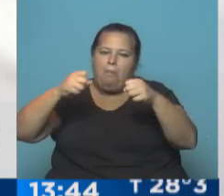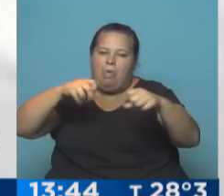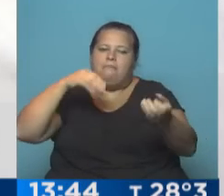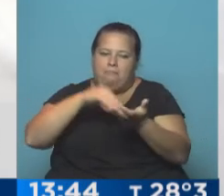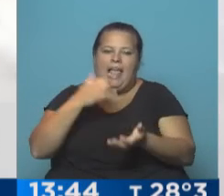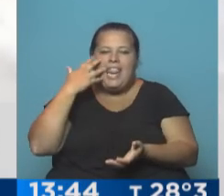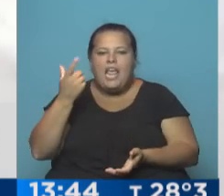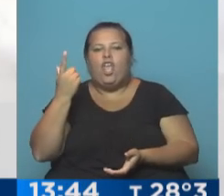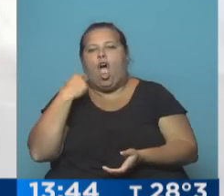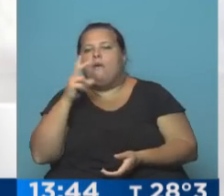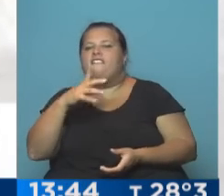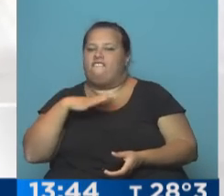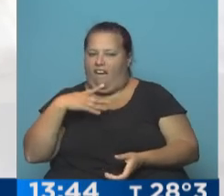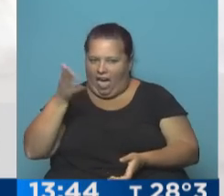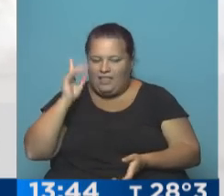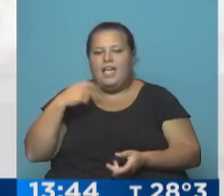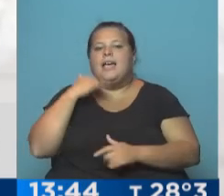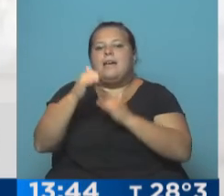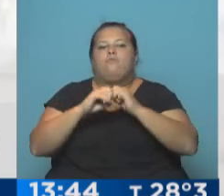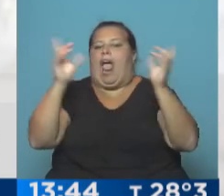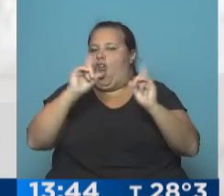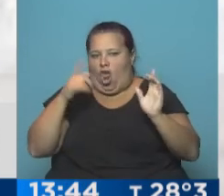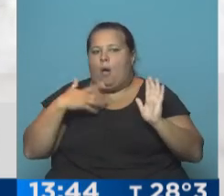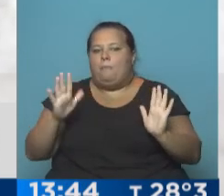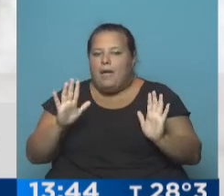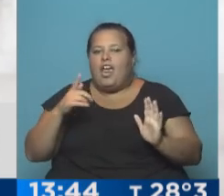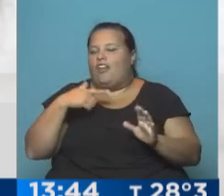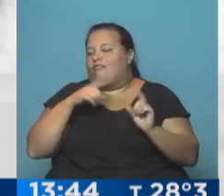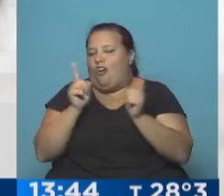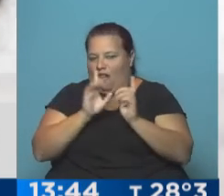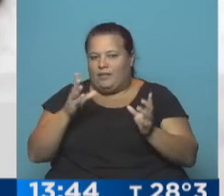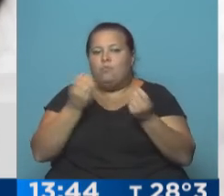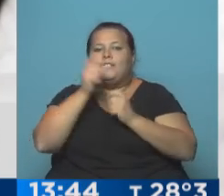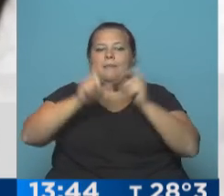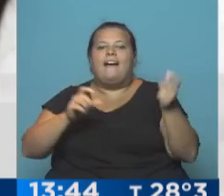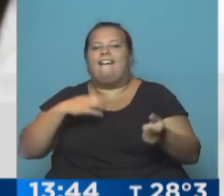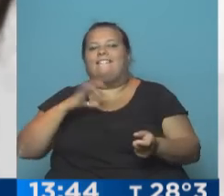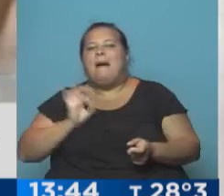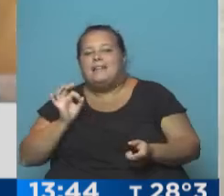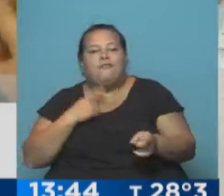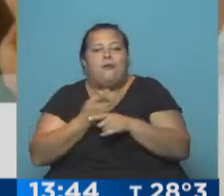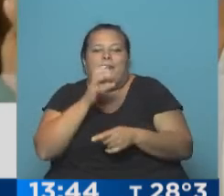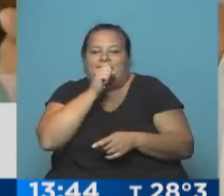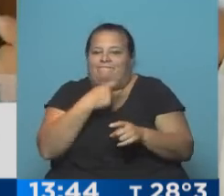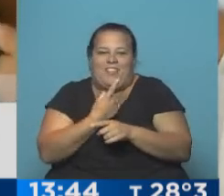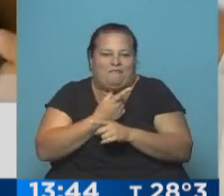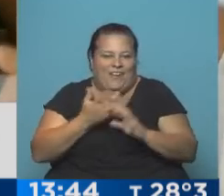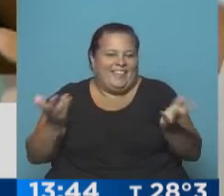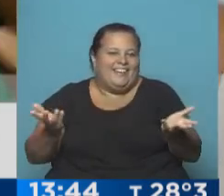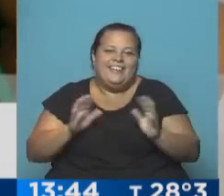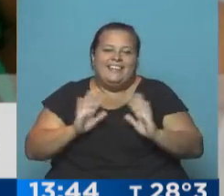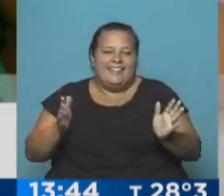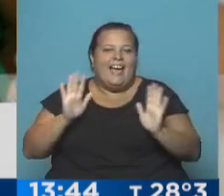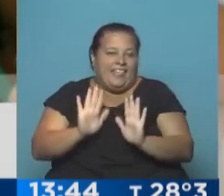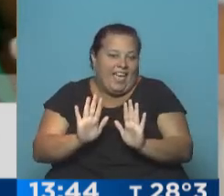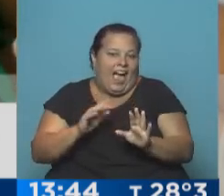nietos y nietas que nos faltan no podemos dar más detalles pero nada tenemos eso mucha gente que quiere saber y no podemos contar mucho así que